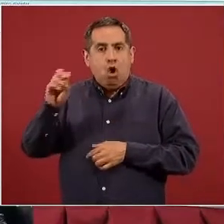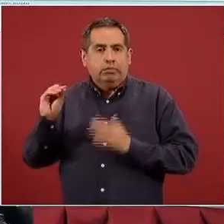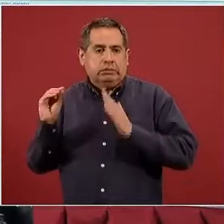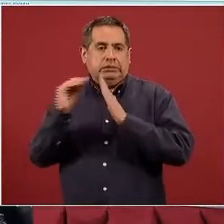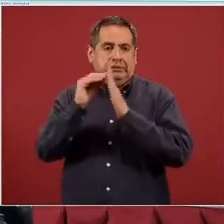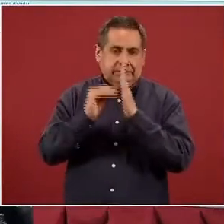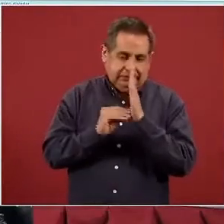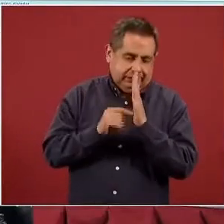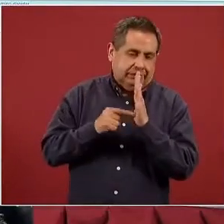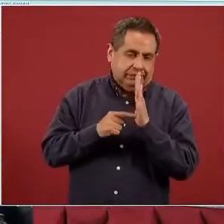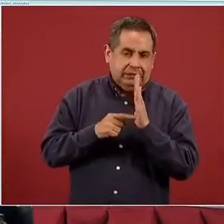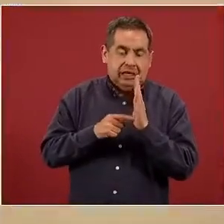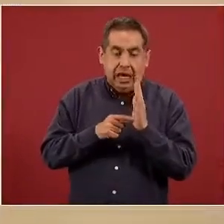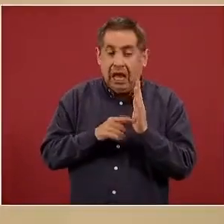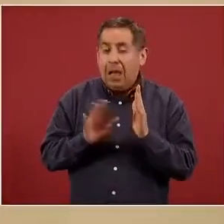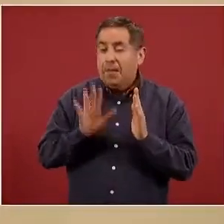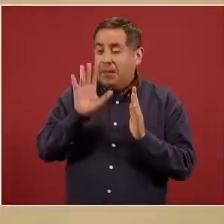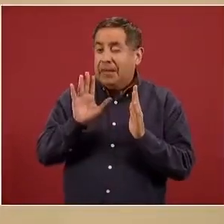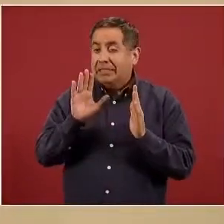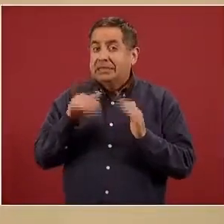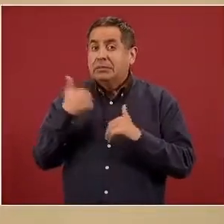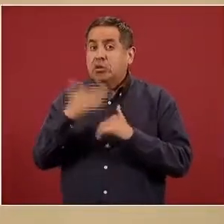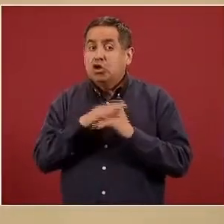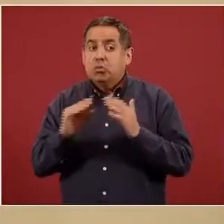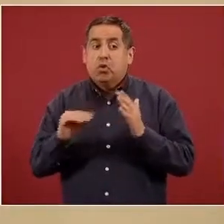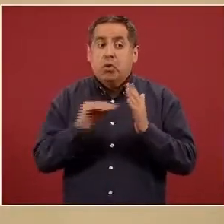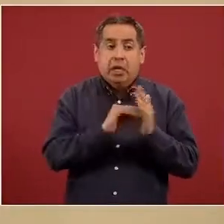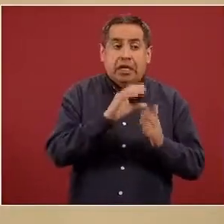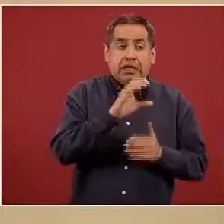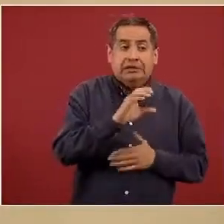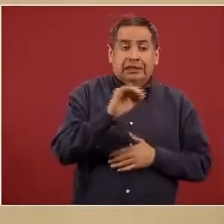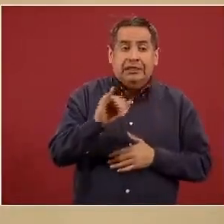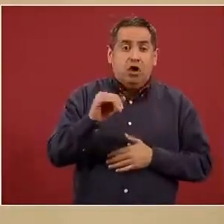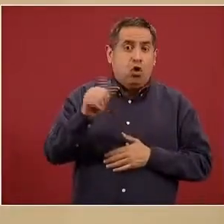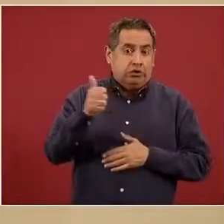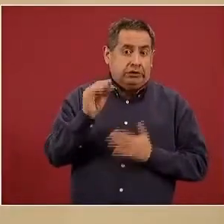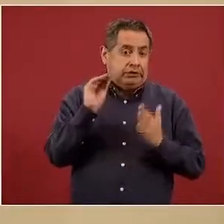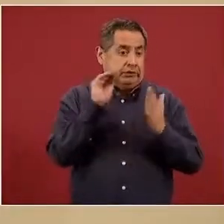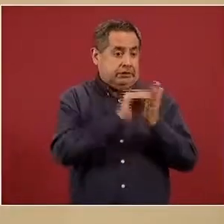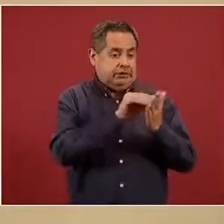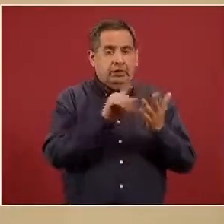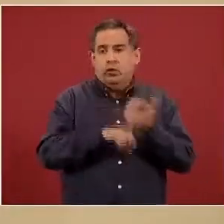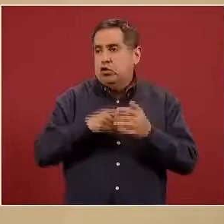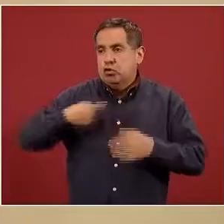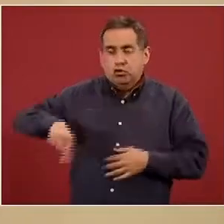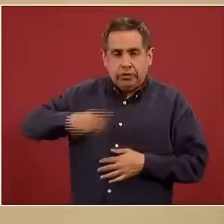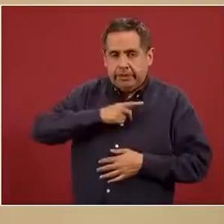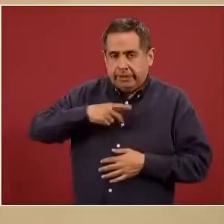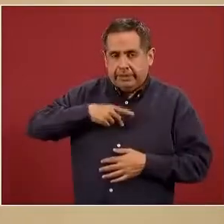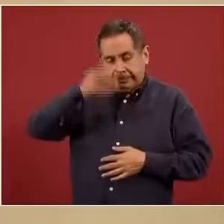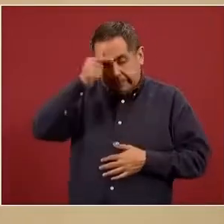bien importante que se está considerando, pero como profesionales de la salud mental nos tenemos que actualizar. Y